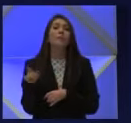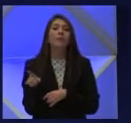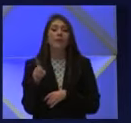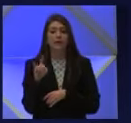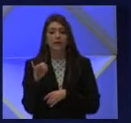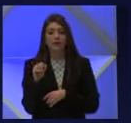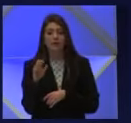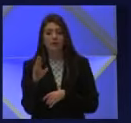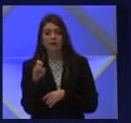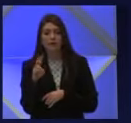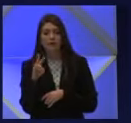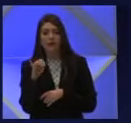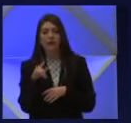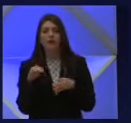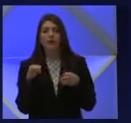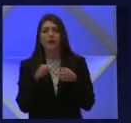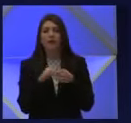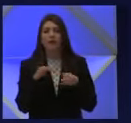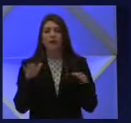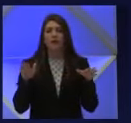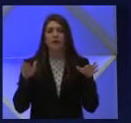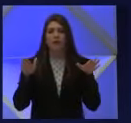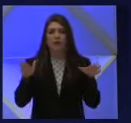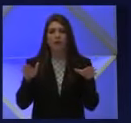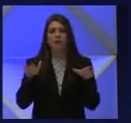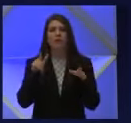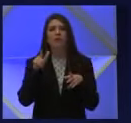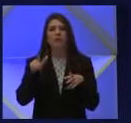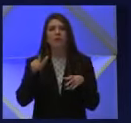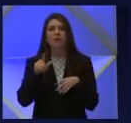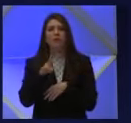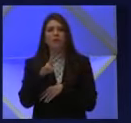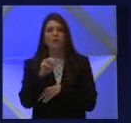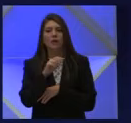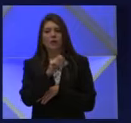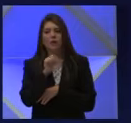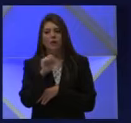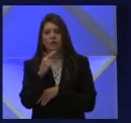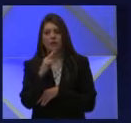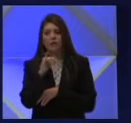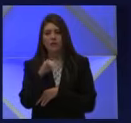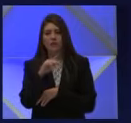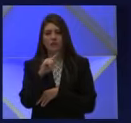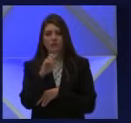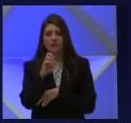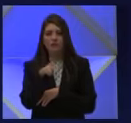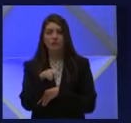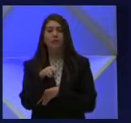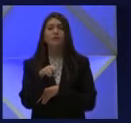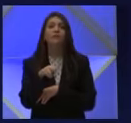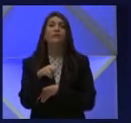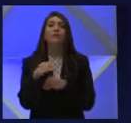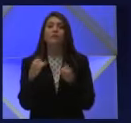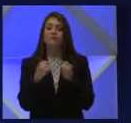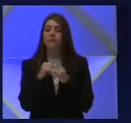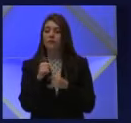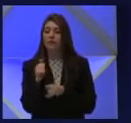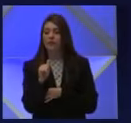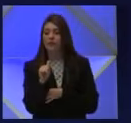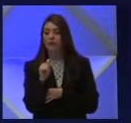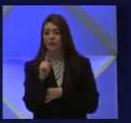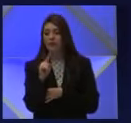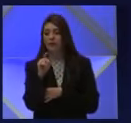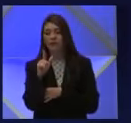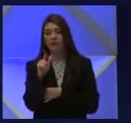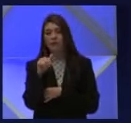cerca del aeropuerto de la ciudad de washington y la nave atlantis que según yo es la más bonita